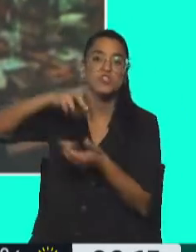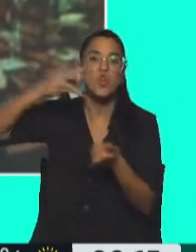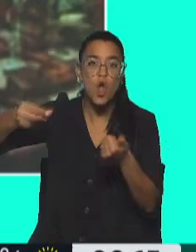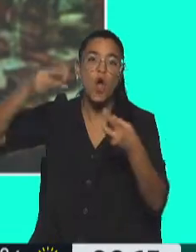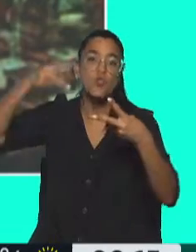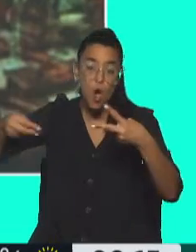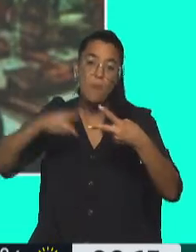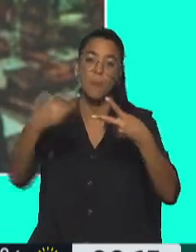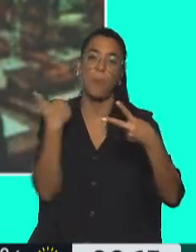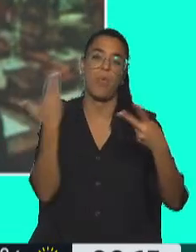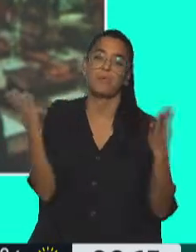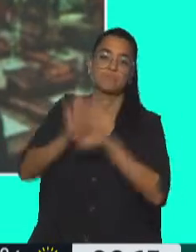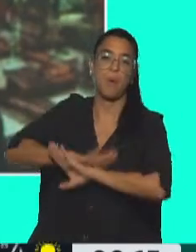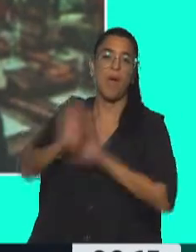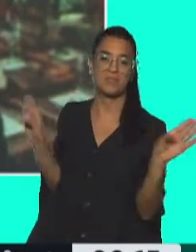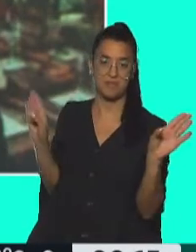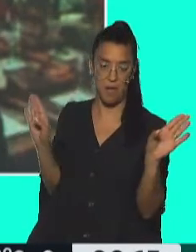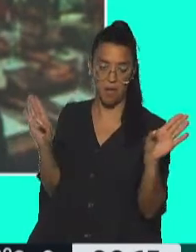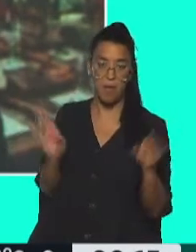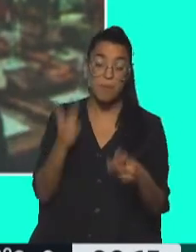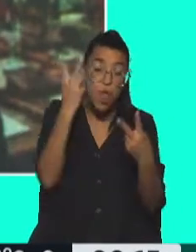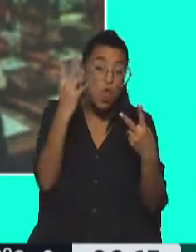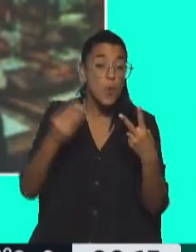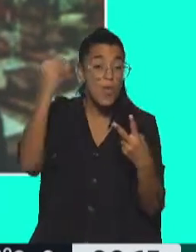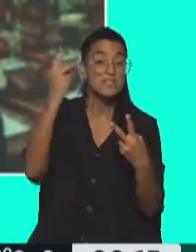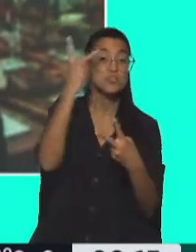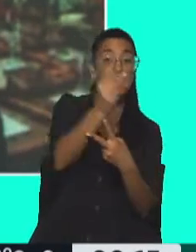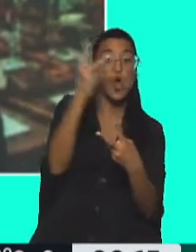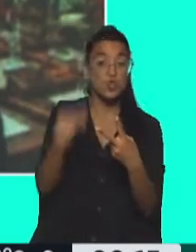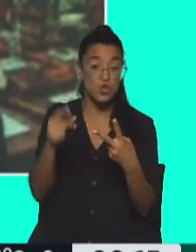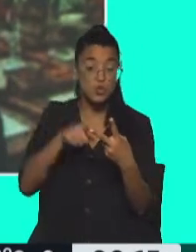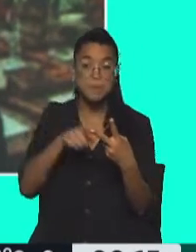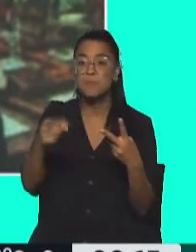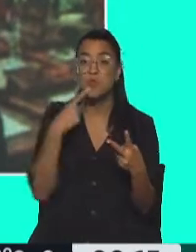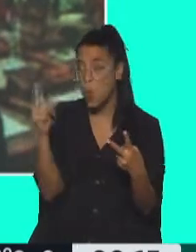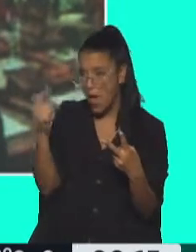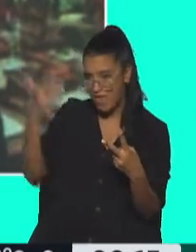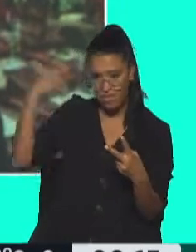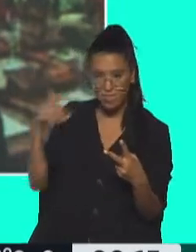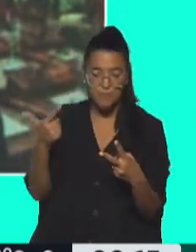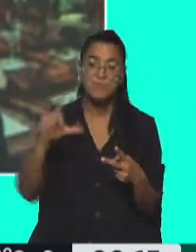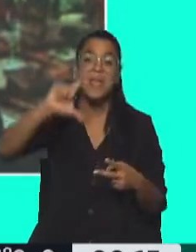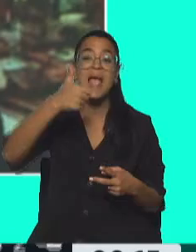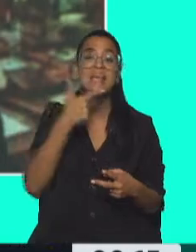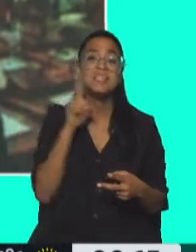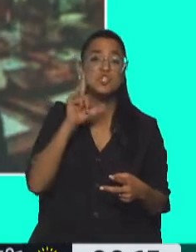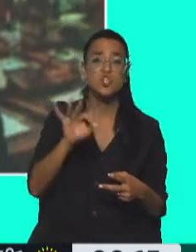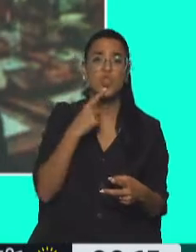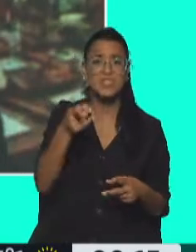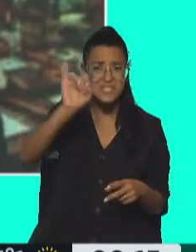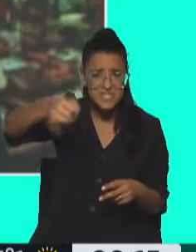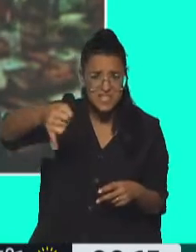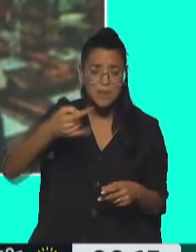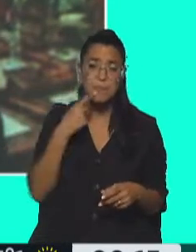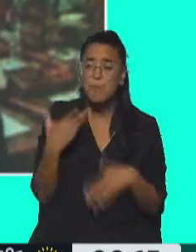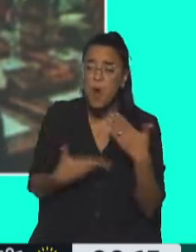puede cerrarlo. Ahora, estas 2 negaciones aparentemente no habrían existido. Castillo dice que sí, pero bueno,